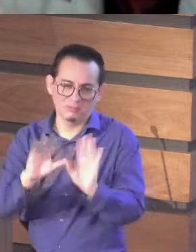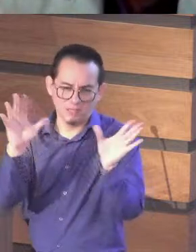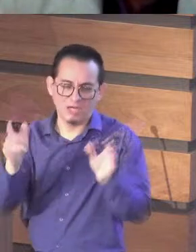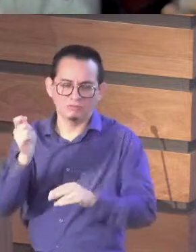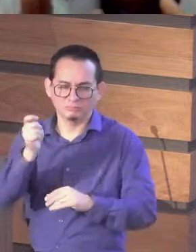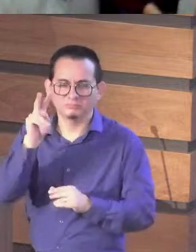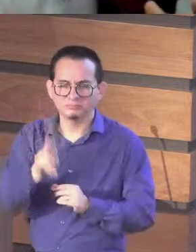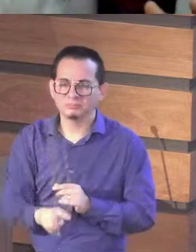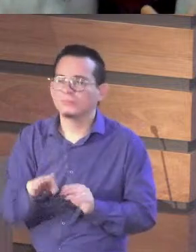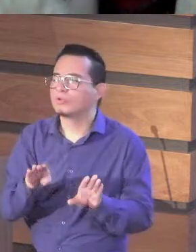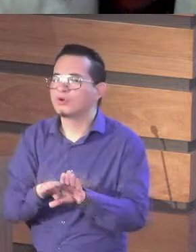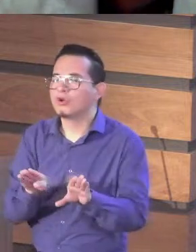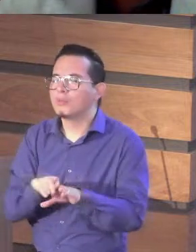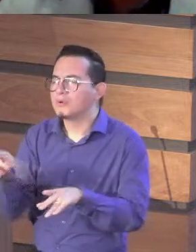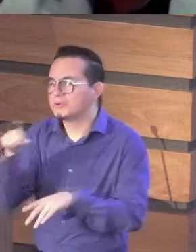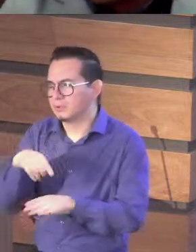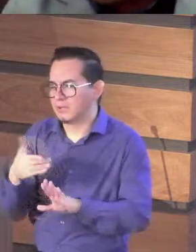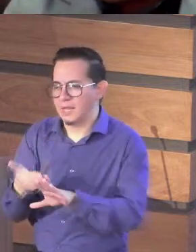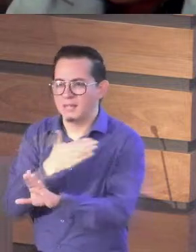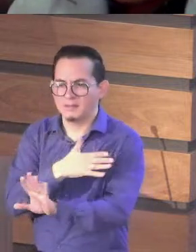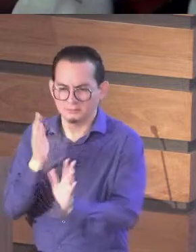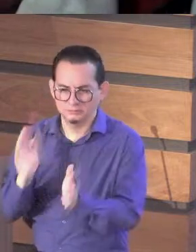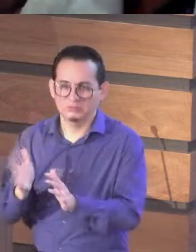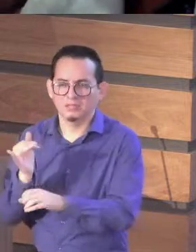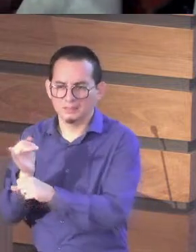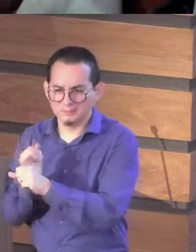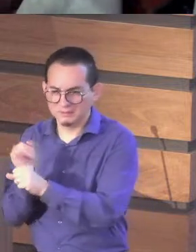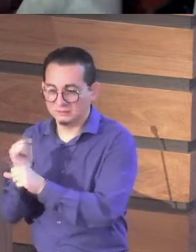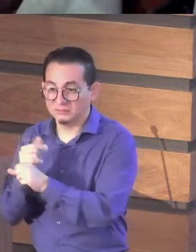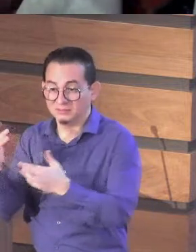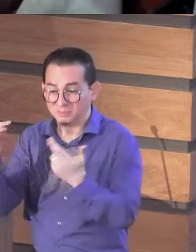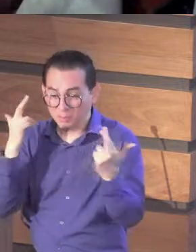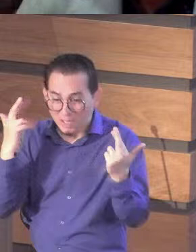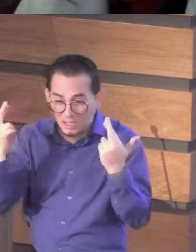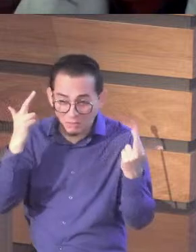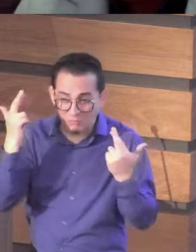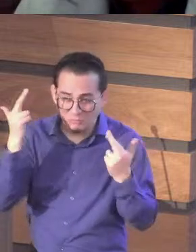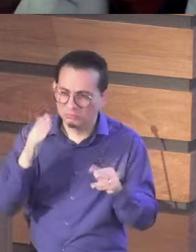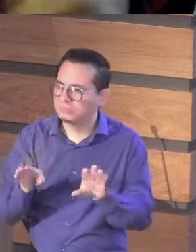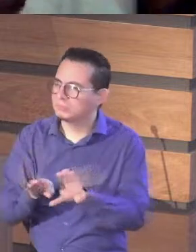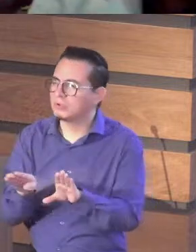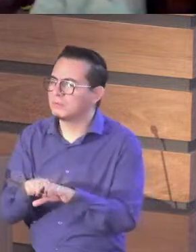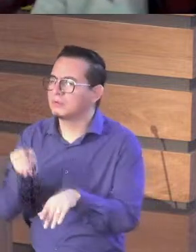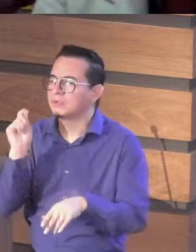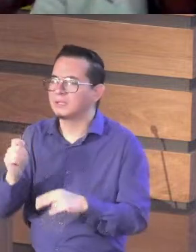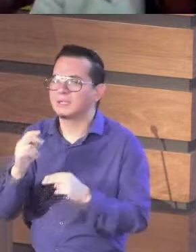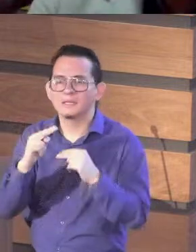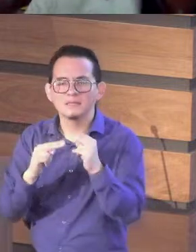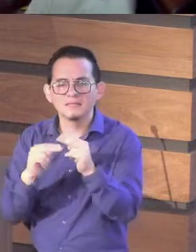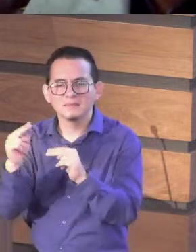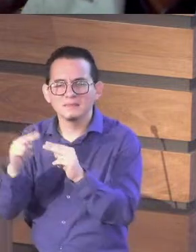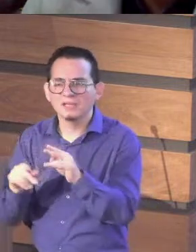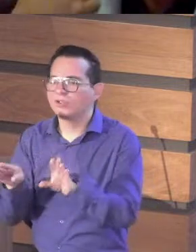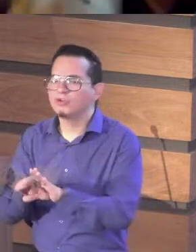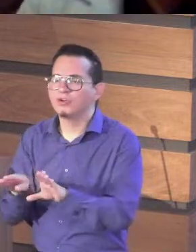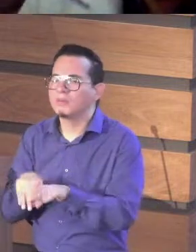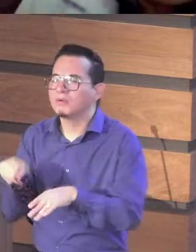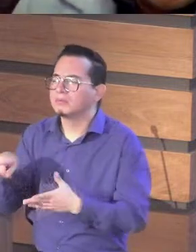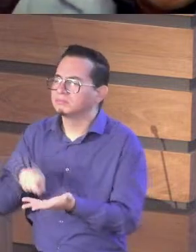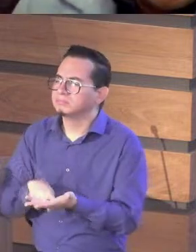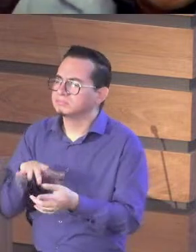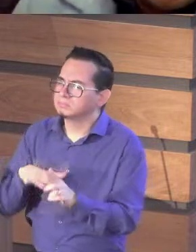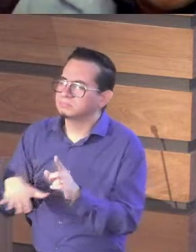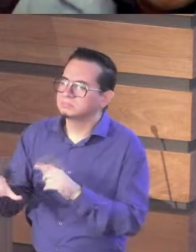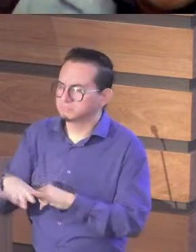investigación, que aparte del ruido, puede ser que los niveles de monóxido de carbono a los que están expuestos puedan estar provocando también un